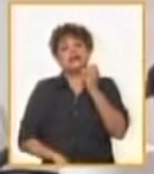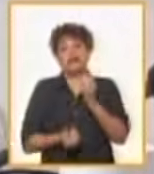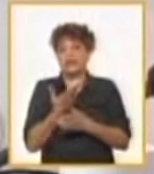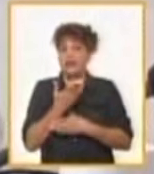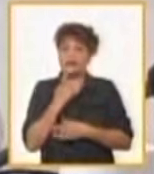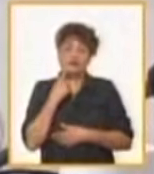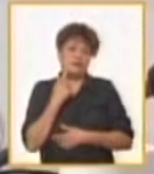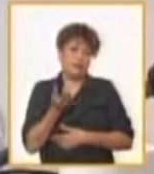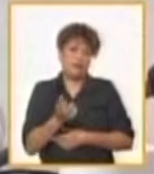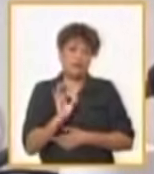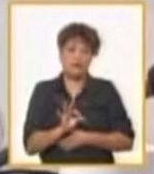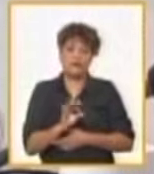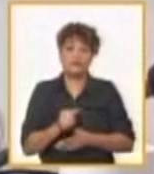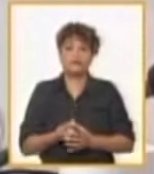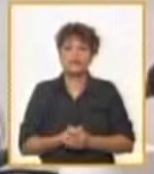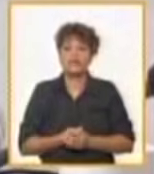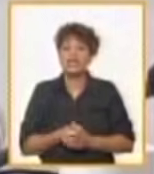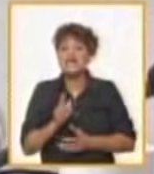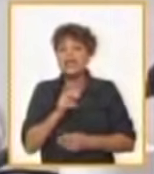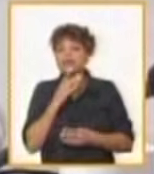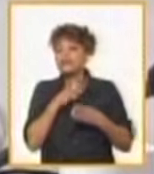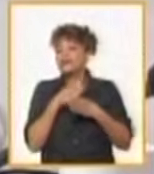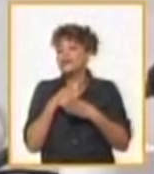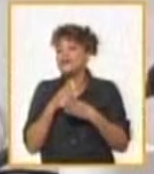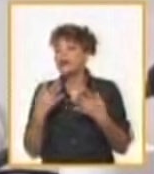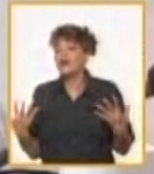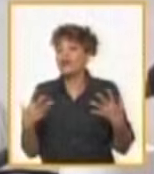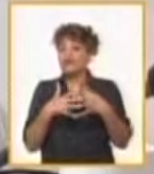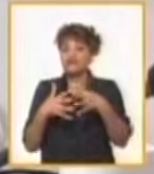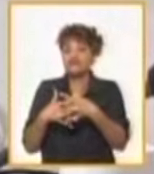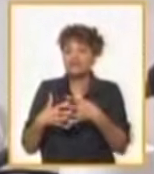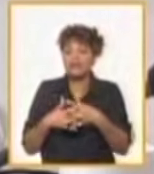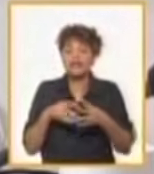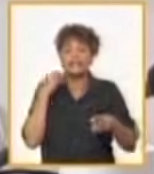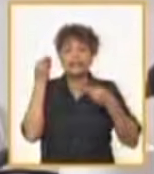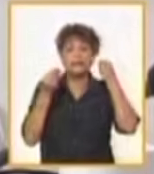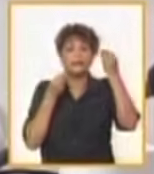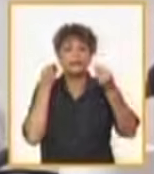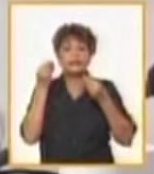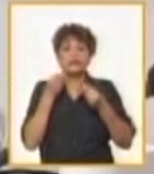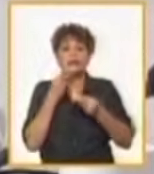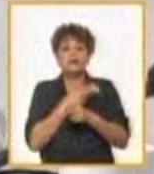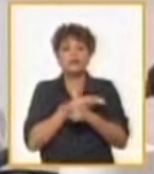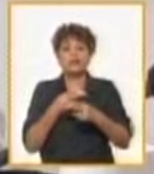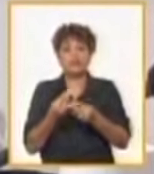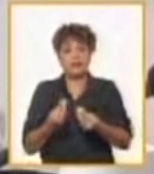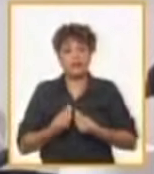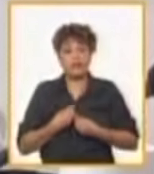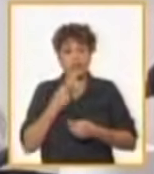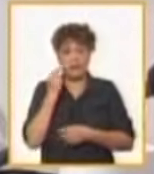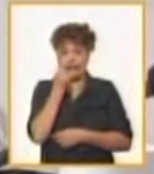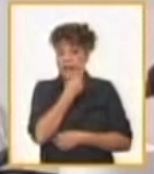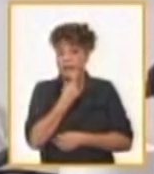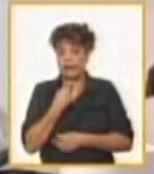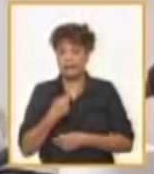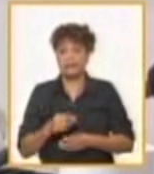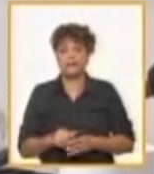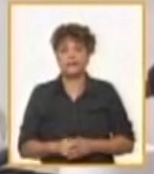son conceptos que juegan con el pensamiento, con el legado de Martí. Y no podemos